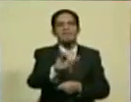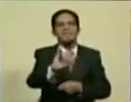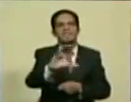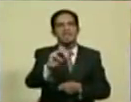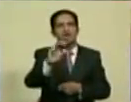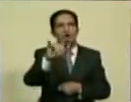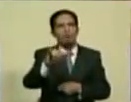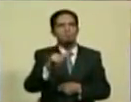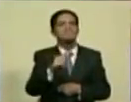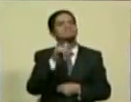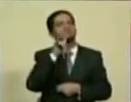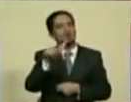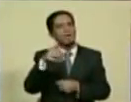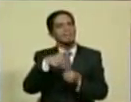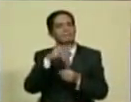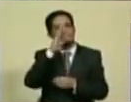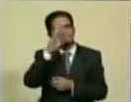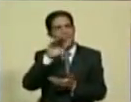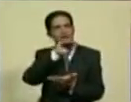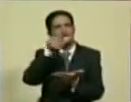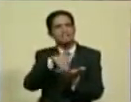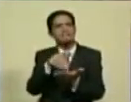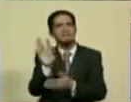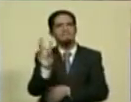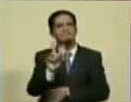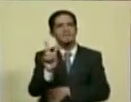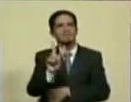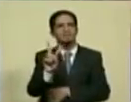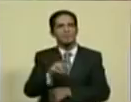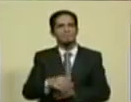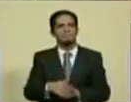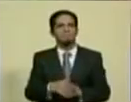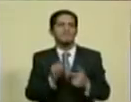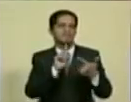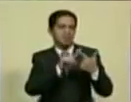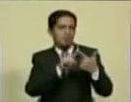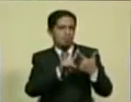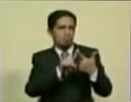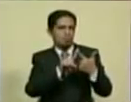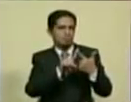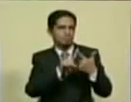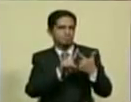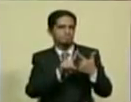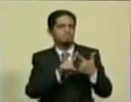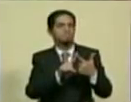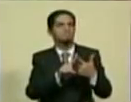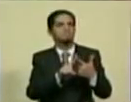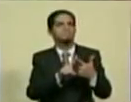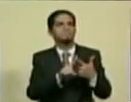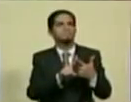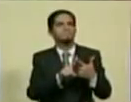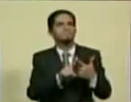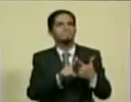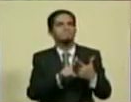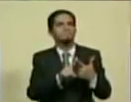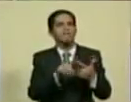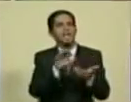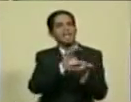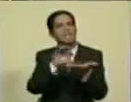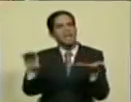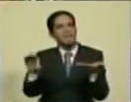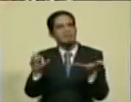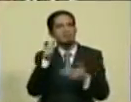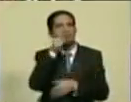informadas debidamente por el Banco Central de Venezuela. Ese sería el segundo mecanismo, el mecanismo del crédito en divisas a